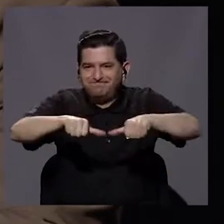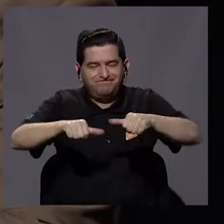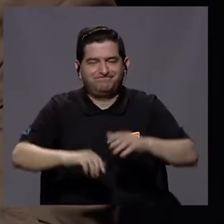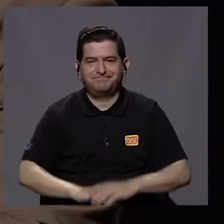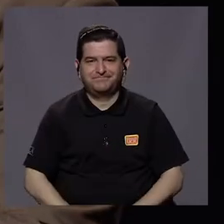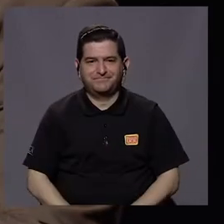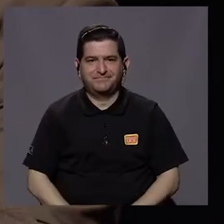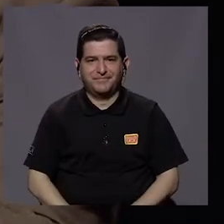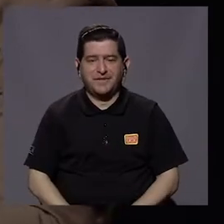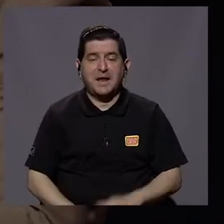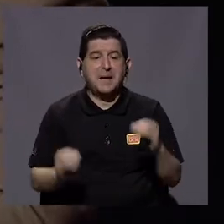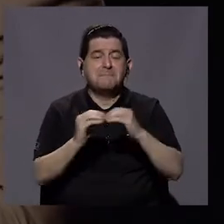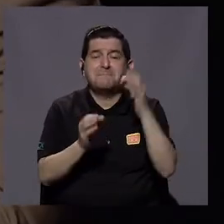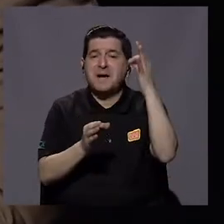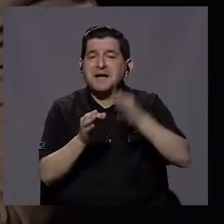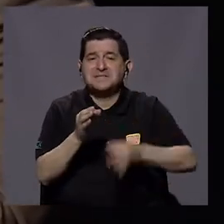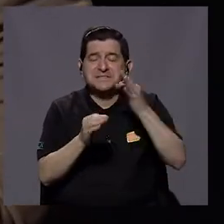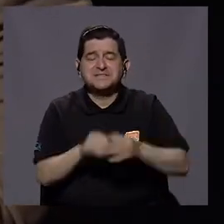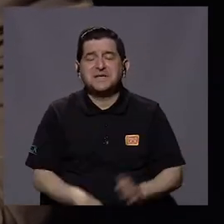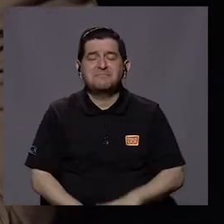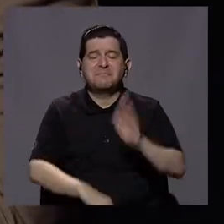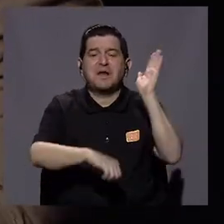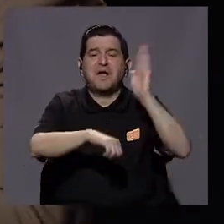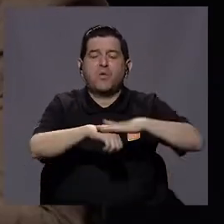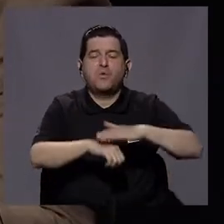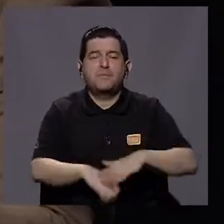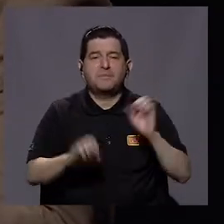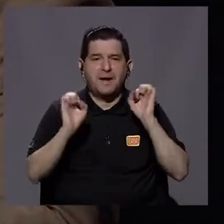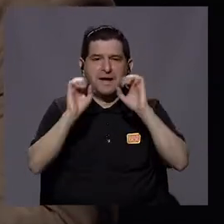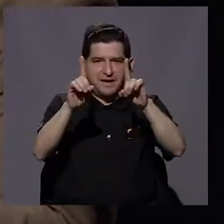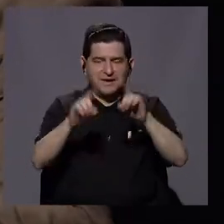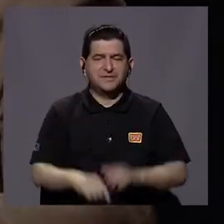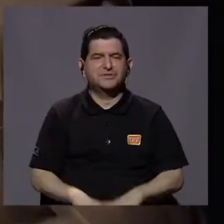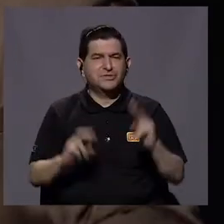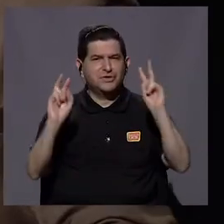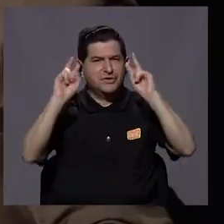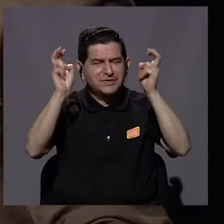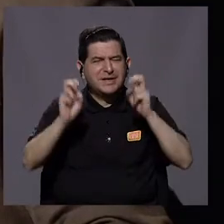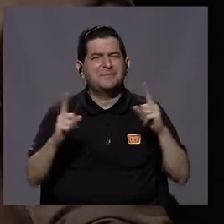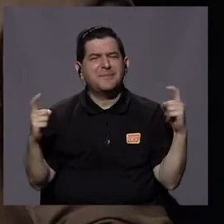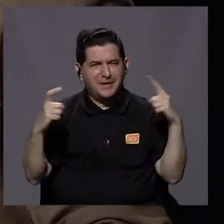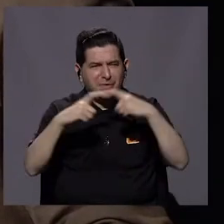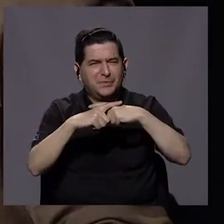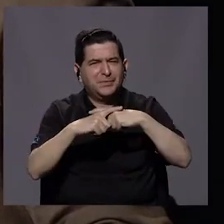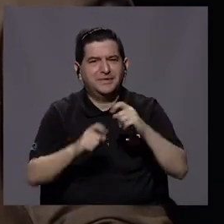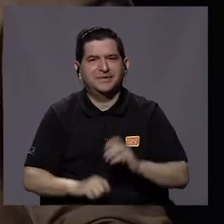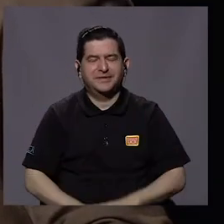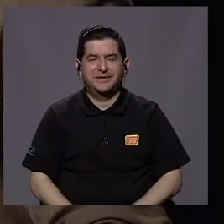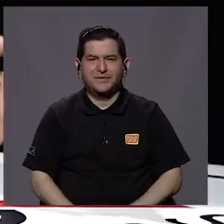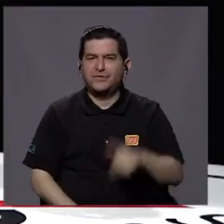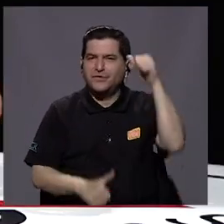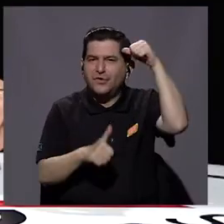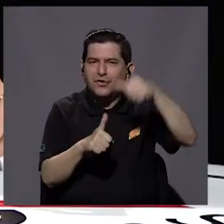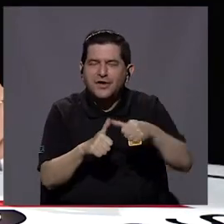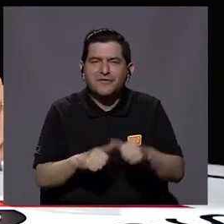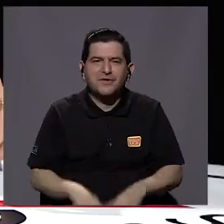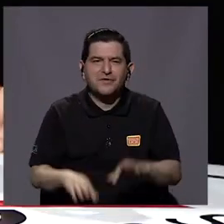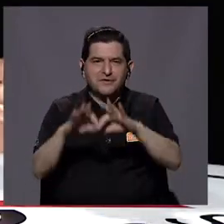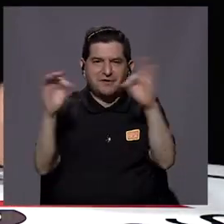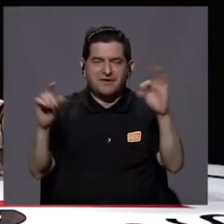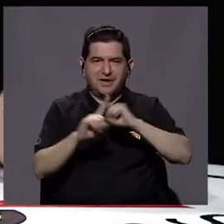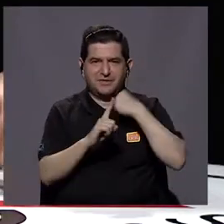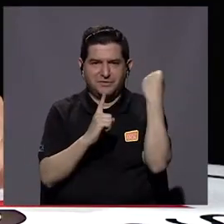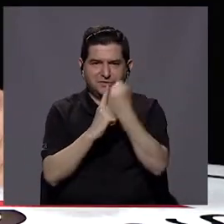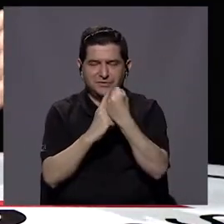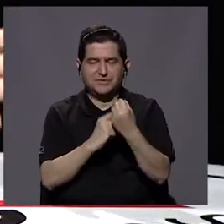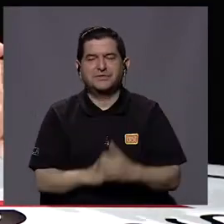más sencillo es culpar a la formación, a la educación, que también es un tema complejo que vamos a tocar más adelante. Pero y ahí quiero recordar una frase del Estado-Nación